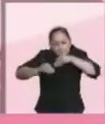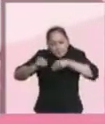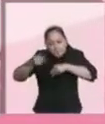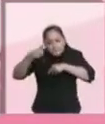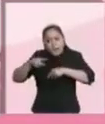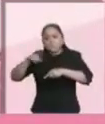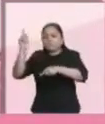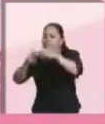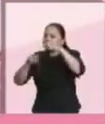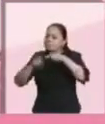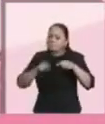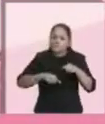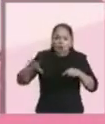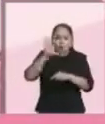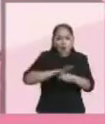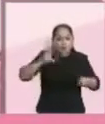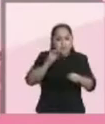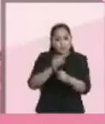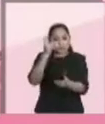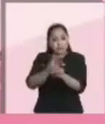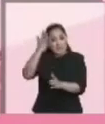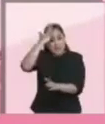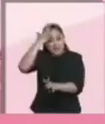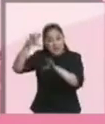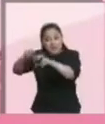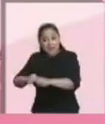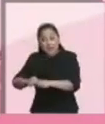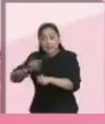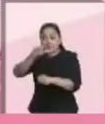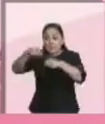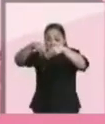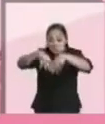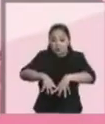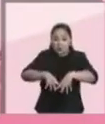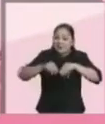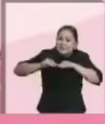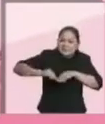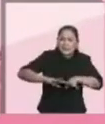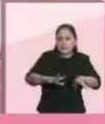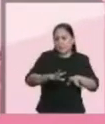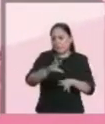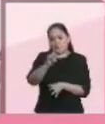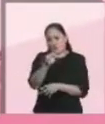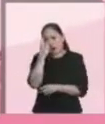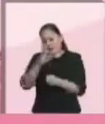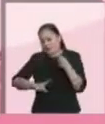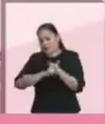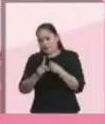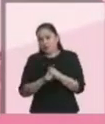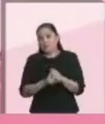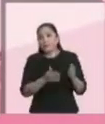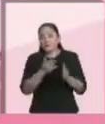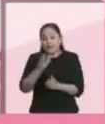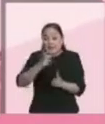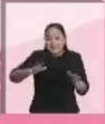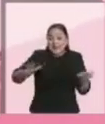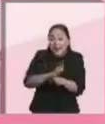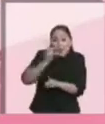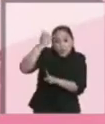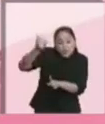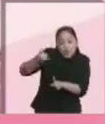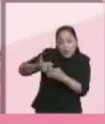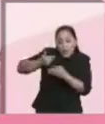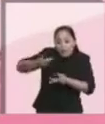El segundo debate será el 20 de mayo en Monterrey y pasará más tarde para que no coincida con el partido de la final de la